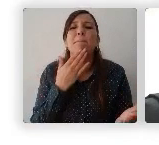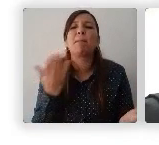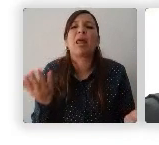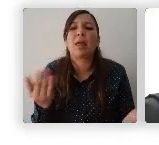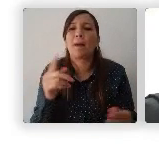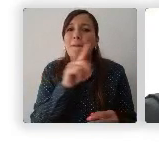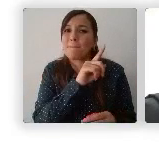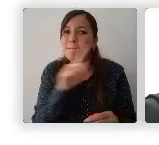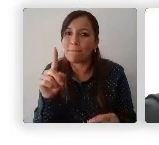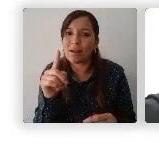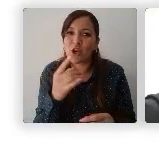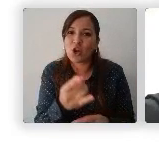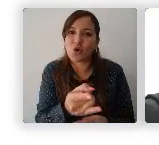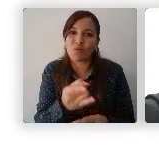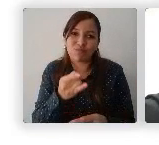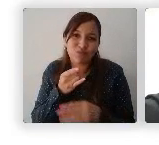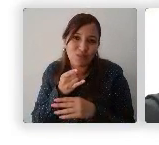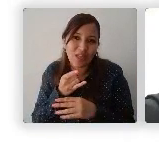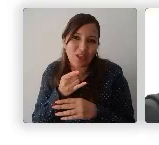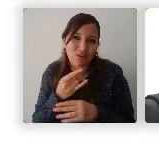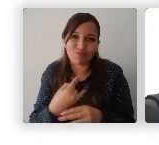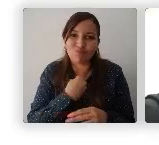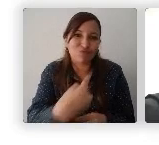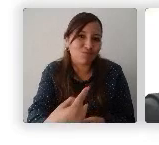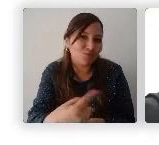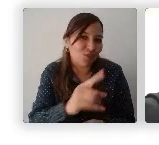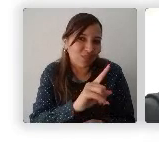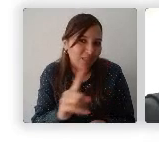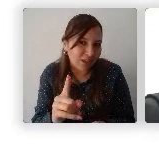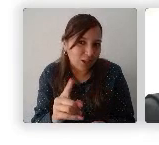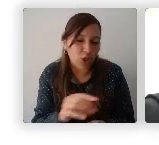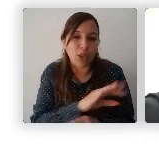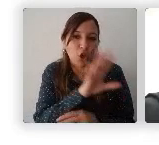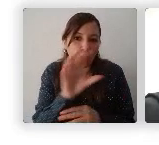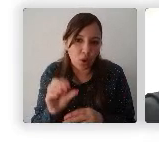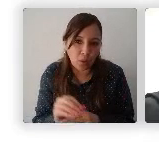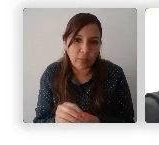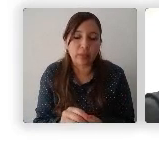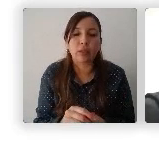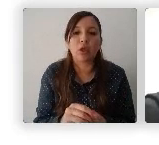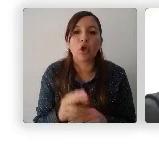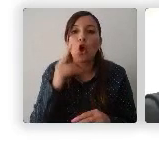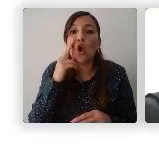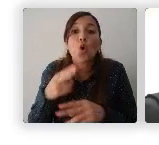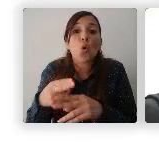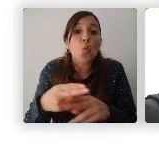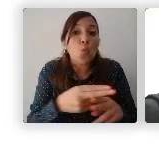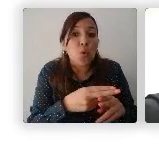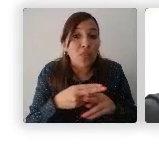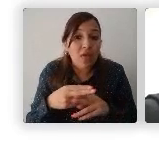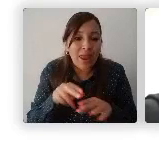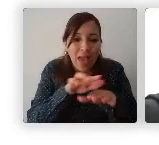los códigos de conducta de las comunidades, no llevar grupos masivos, ¿no? Desde ya saber que estamos en un entorno